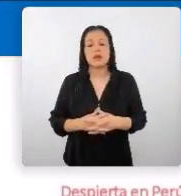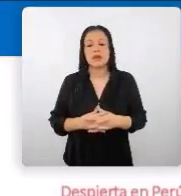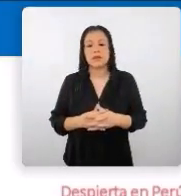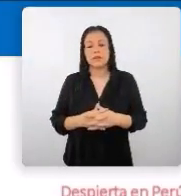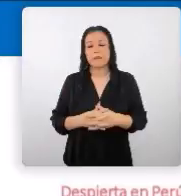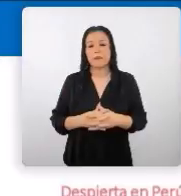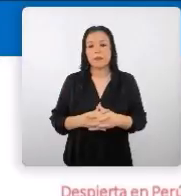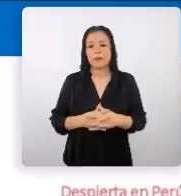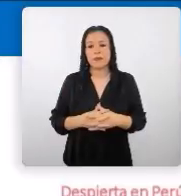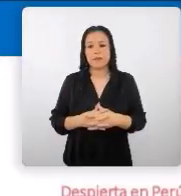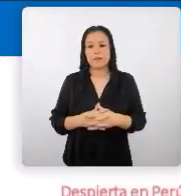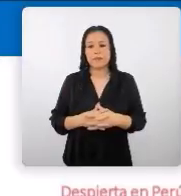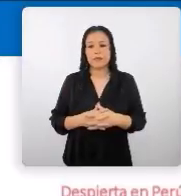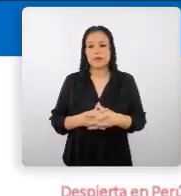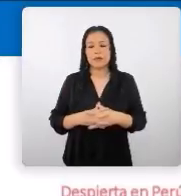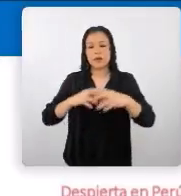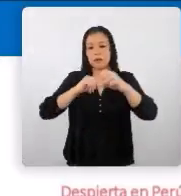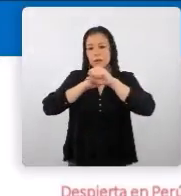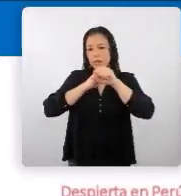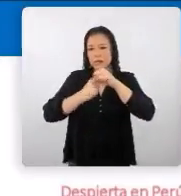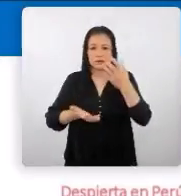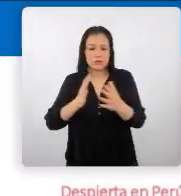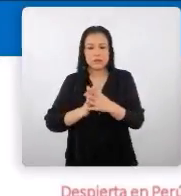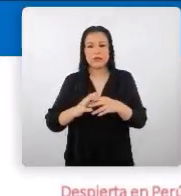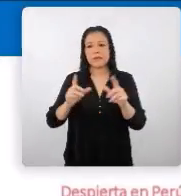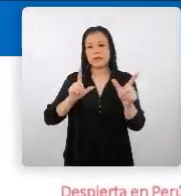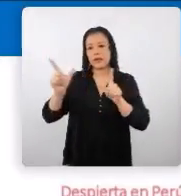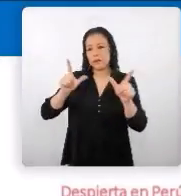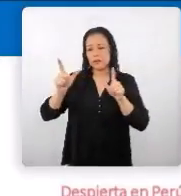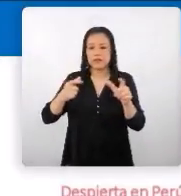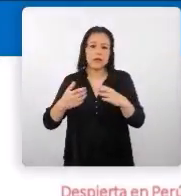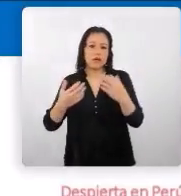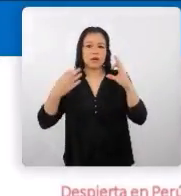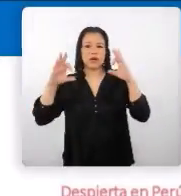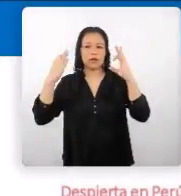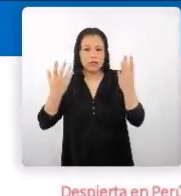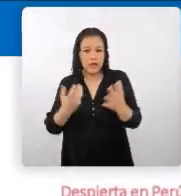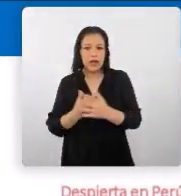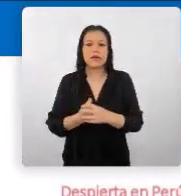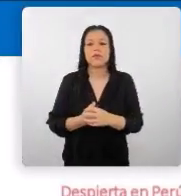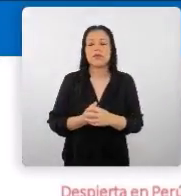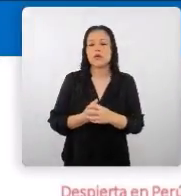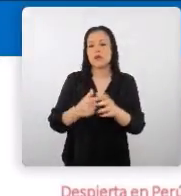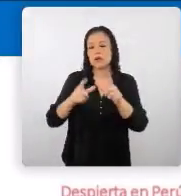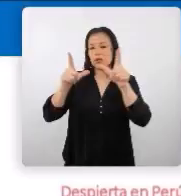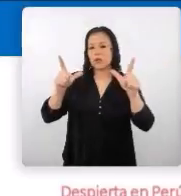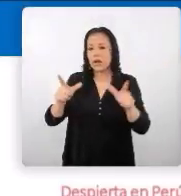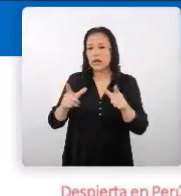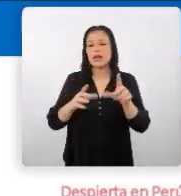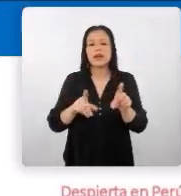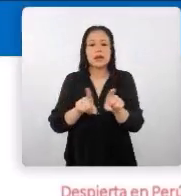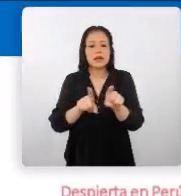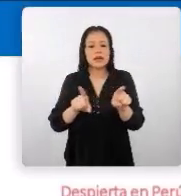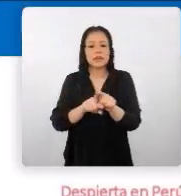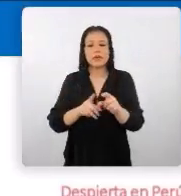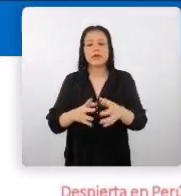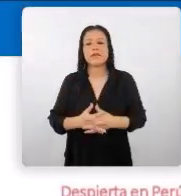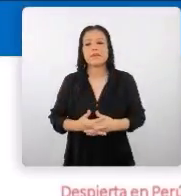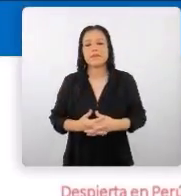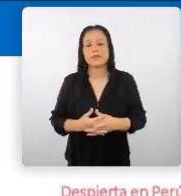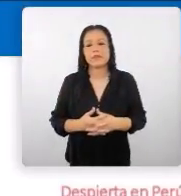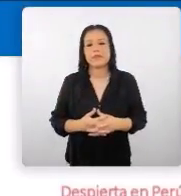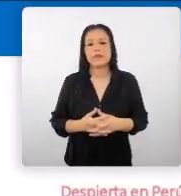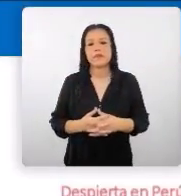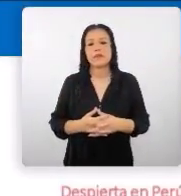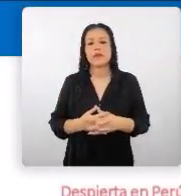promoción, ya sea en televisión, en redes sociales, en medios impresos y en